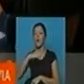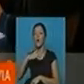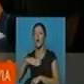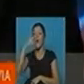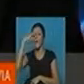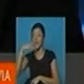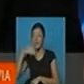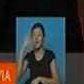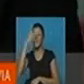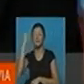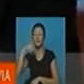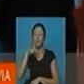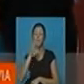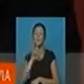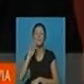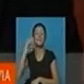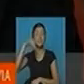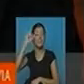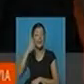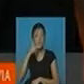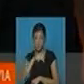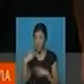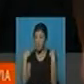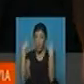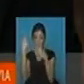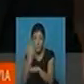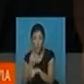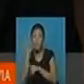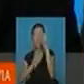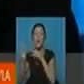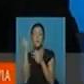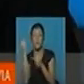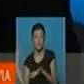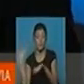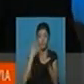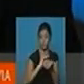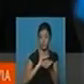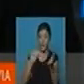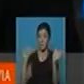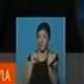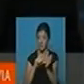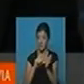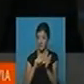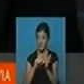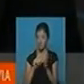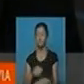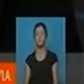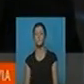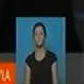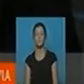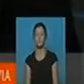que organizó, y él viajó especialmente para buscar inversiones para Bolivia, ¿no? Y también, digamos, una de sus artes ha sido